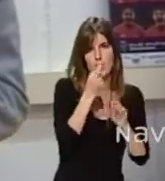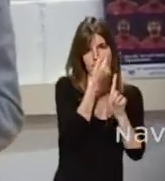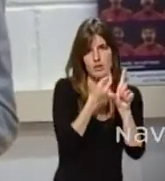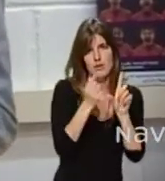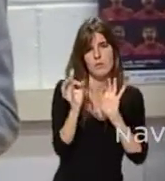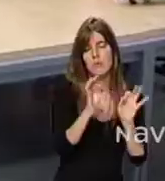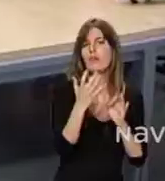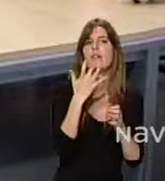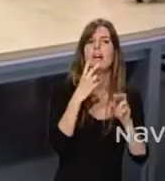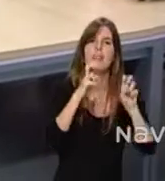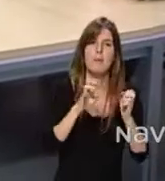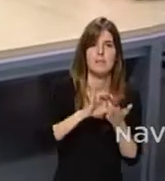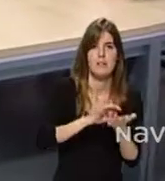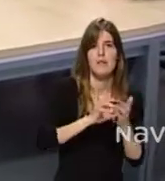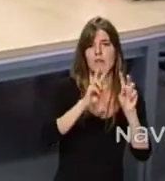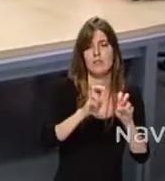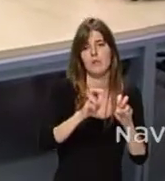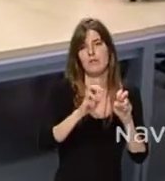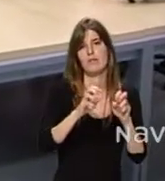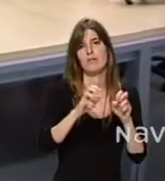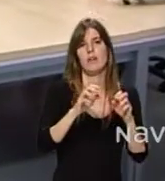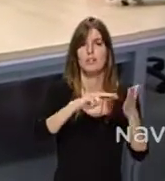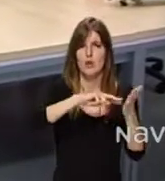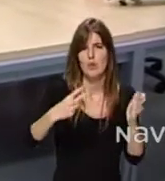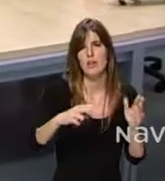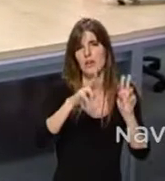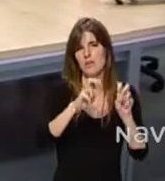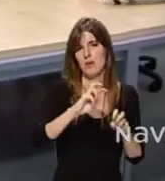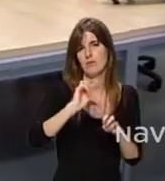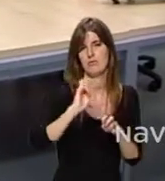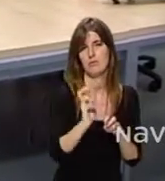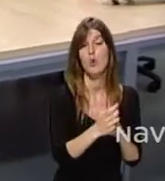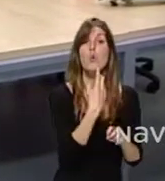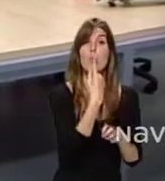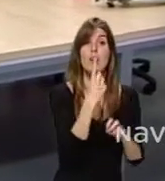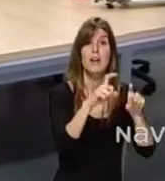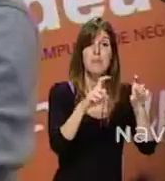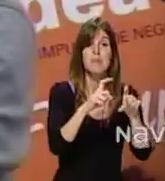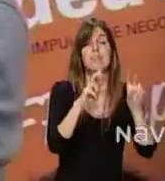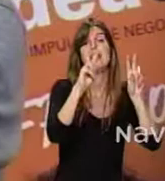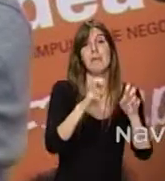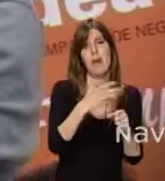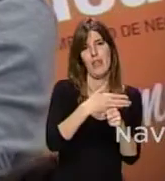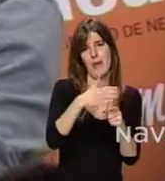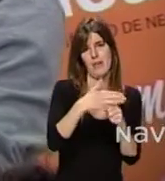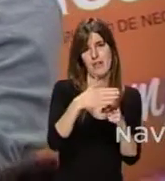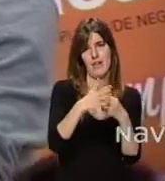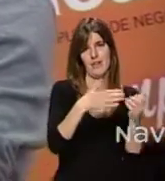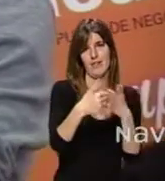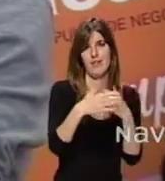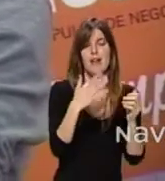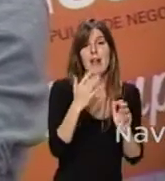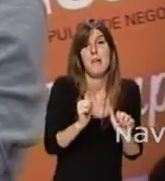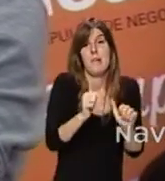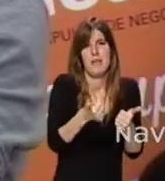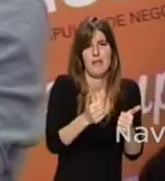desarrollo TIC y también tenemos una empresa que quería desarrollar una cerveza artesana. Como está en las primeras fases, todavía